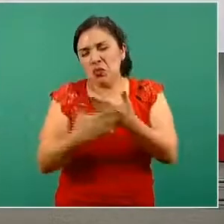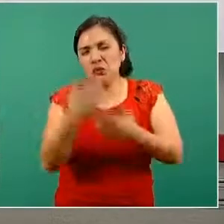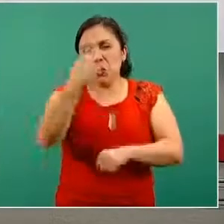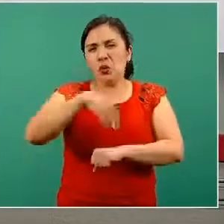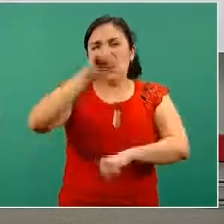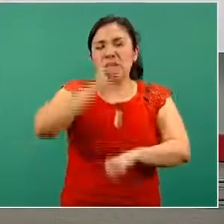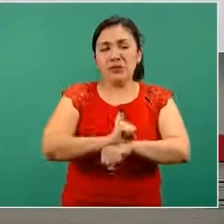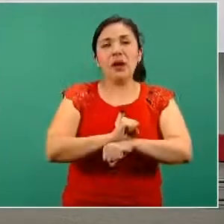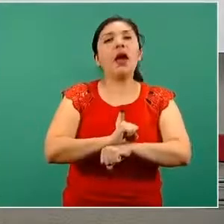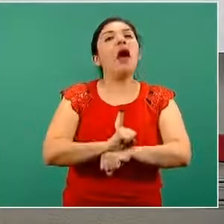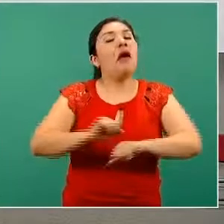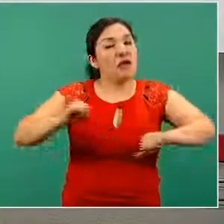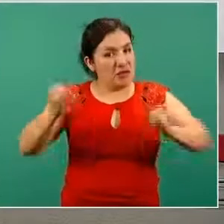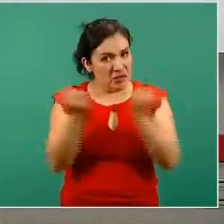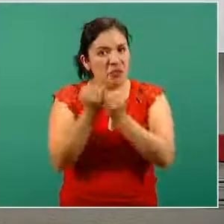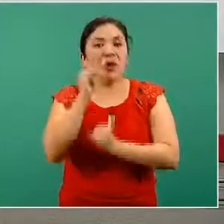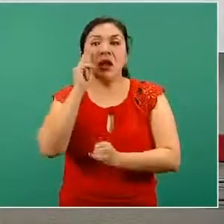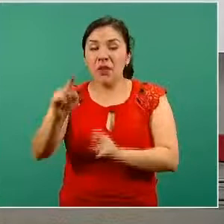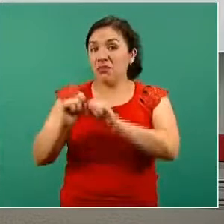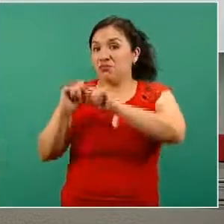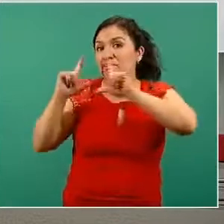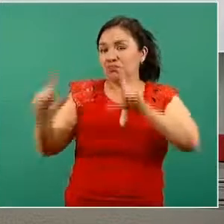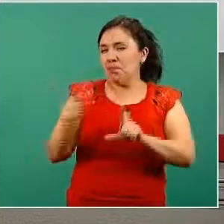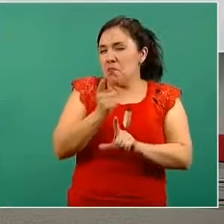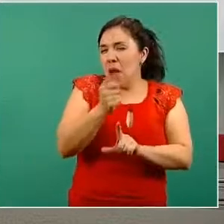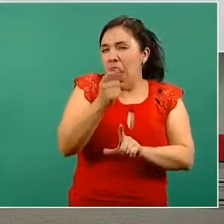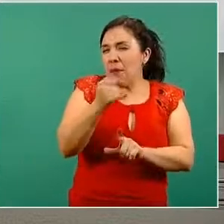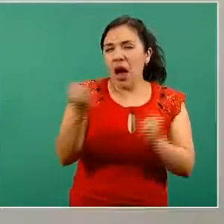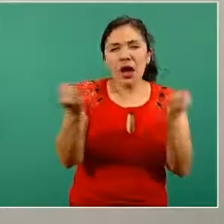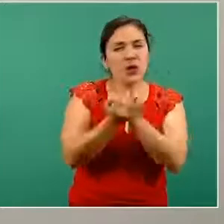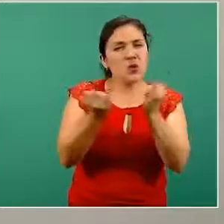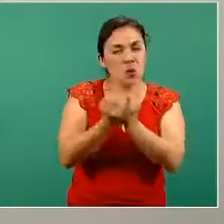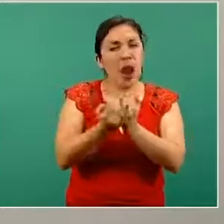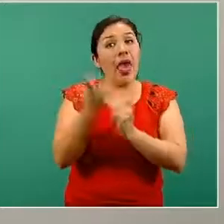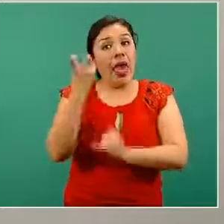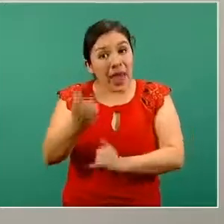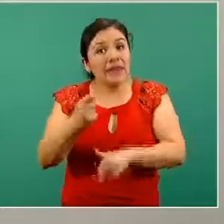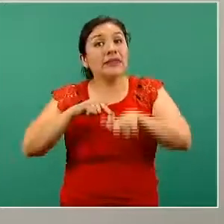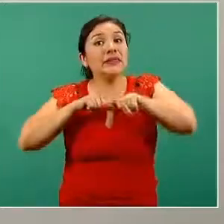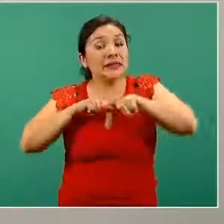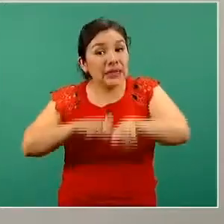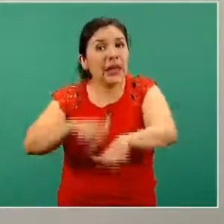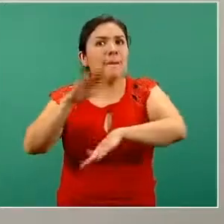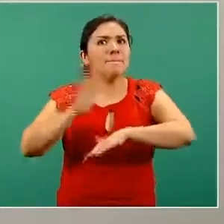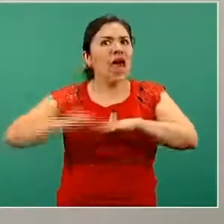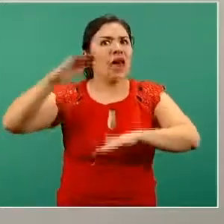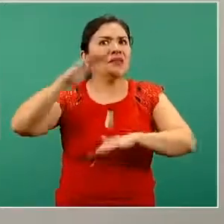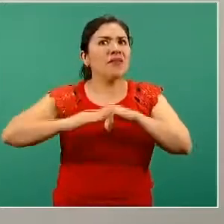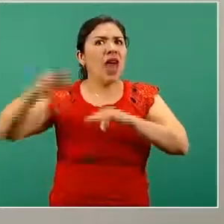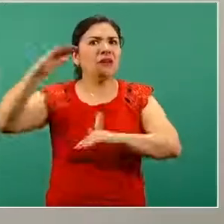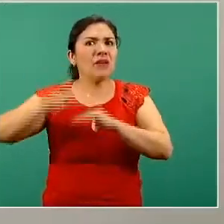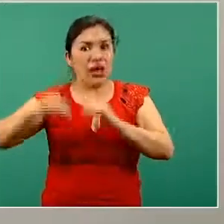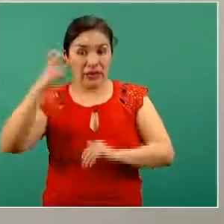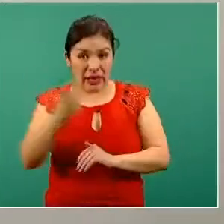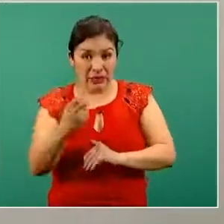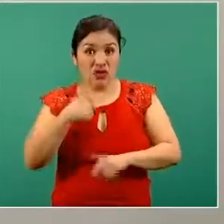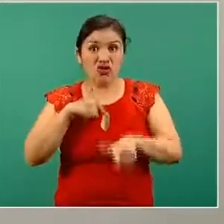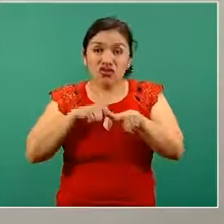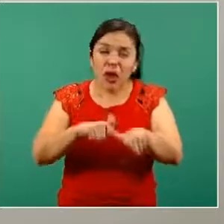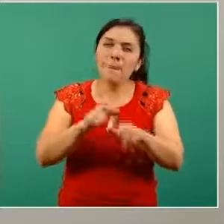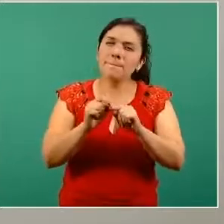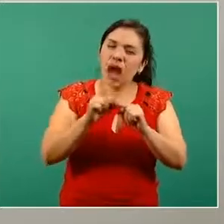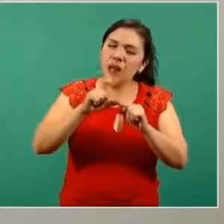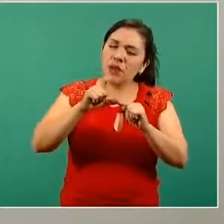una gráfica o una presentación similar, y además que va a continuar incrementándose, ¿no? Vamos a seguir subiendo